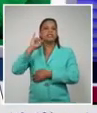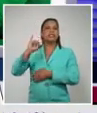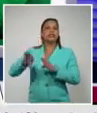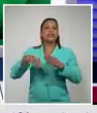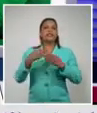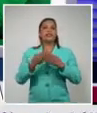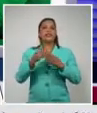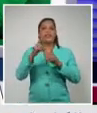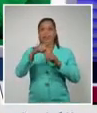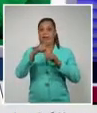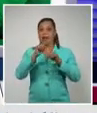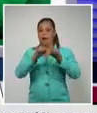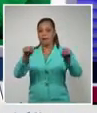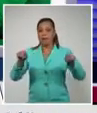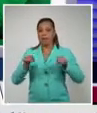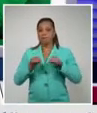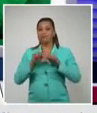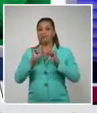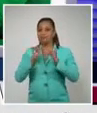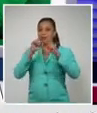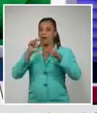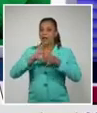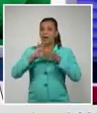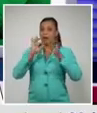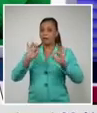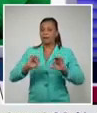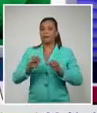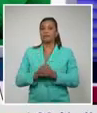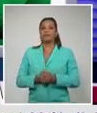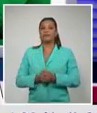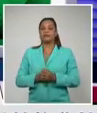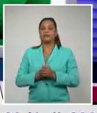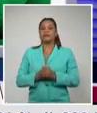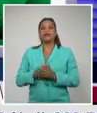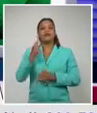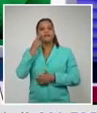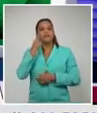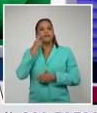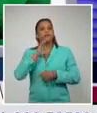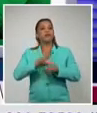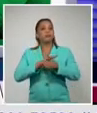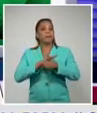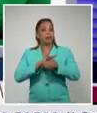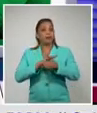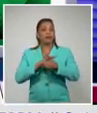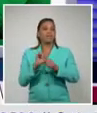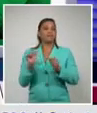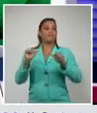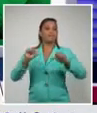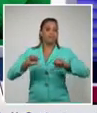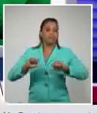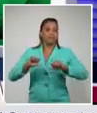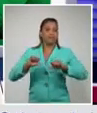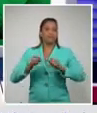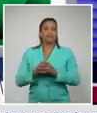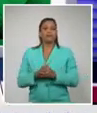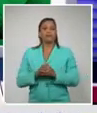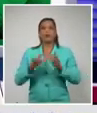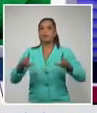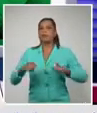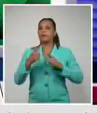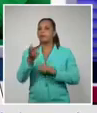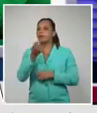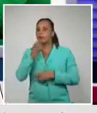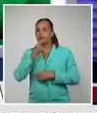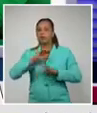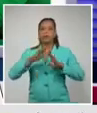terapia intensiva, y teniendo en cuenta las comorbilidades, no obstante el cumplimiento del tratamiento según